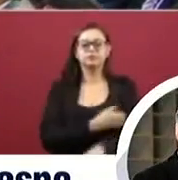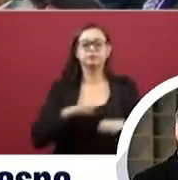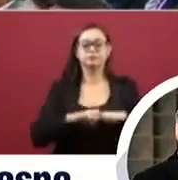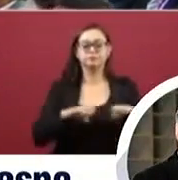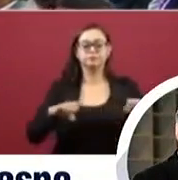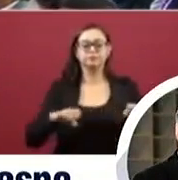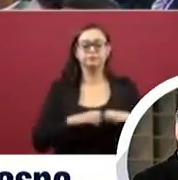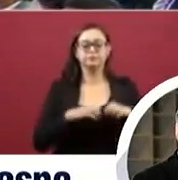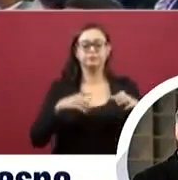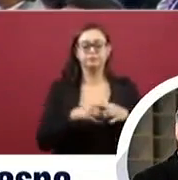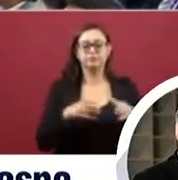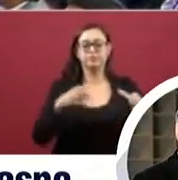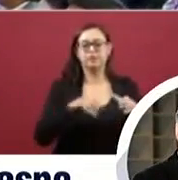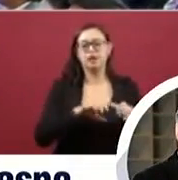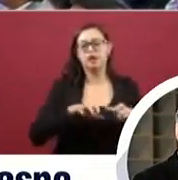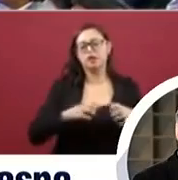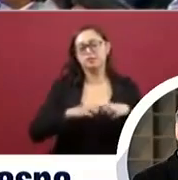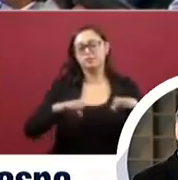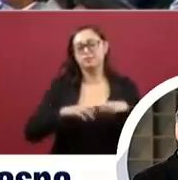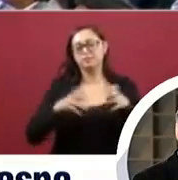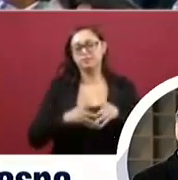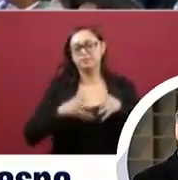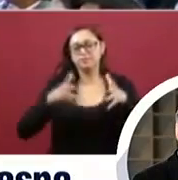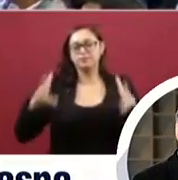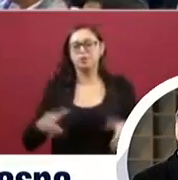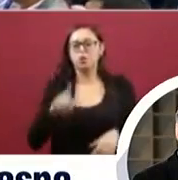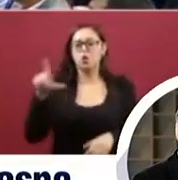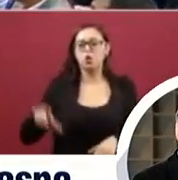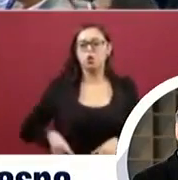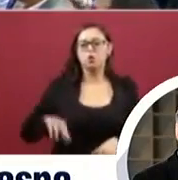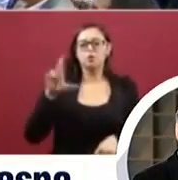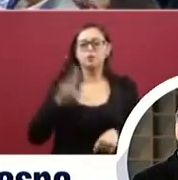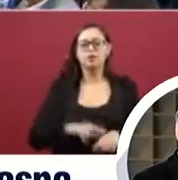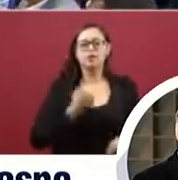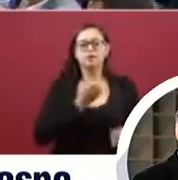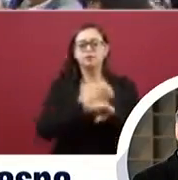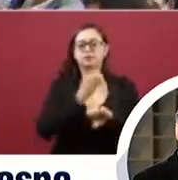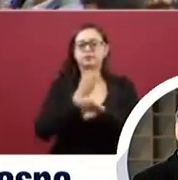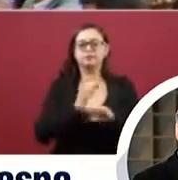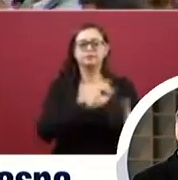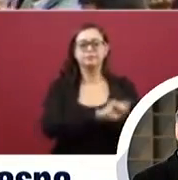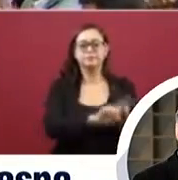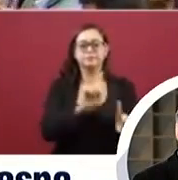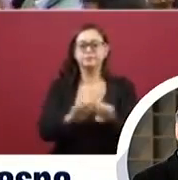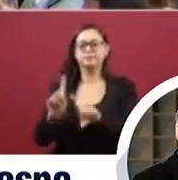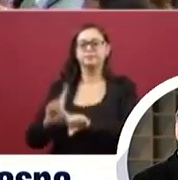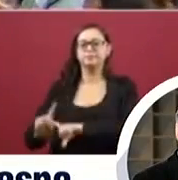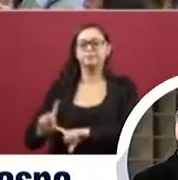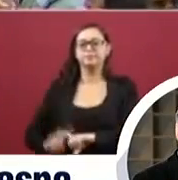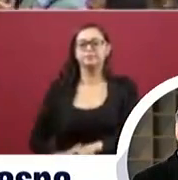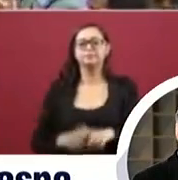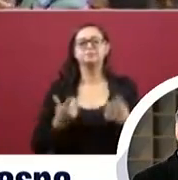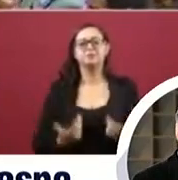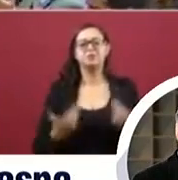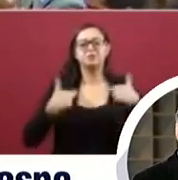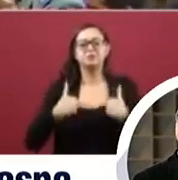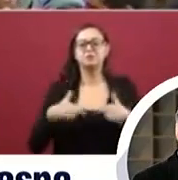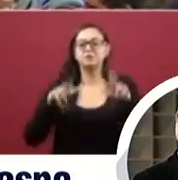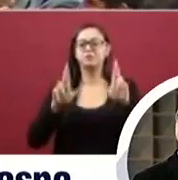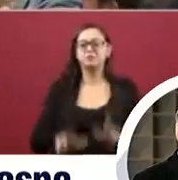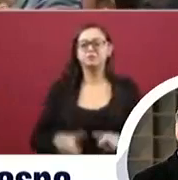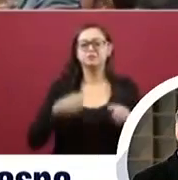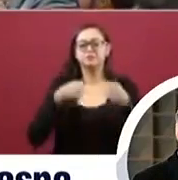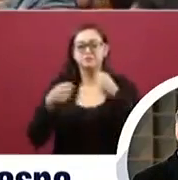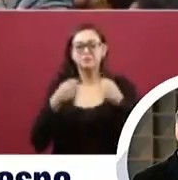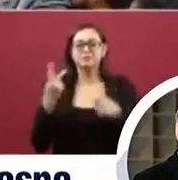decisión. Porque tan desconfianza generó la decisión misma de quitar el aeropuerto por todo lo que significaba el aeropuerto, por toda la proyección